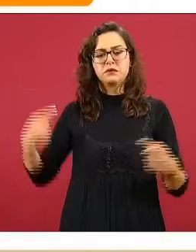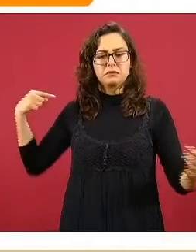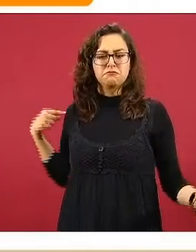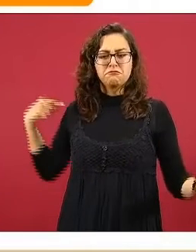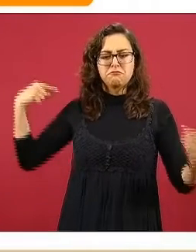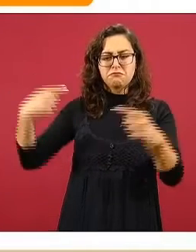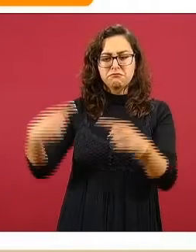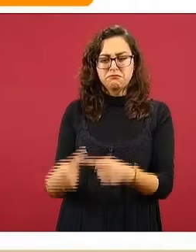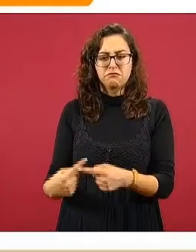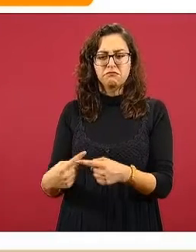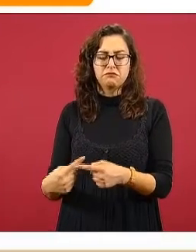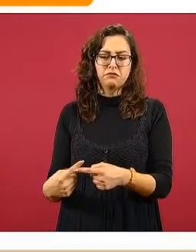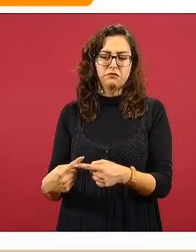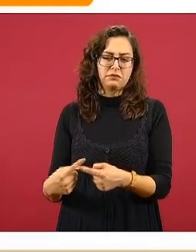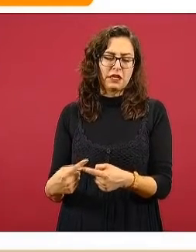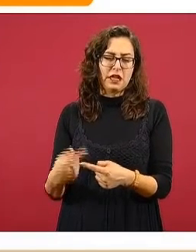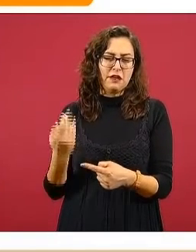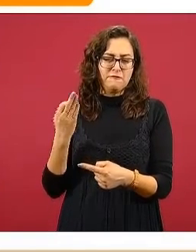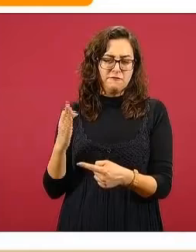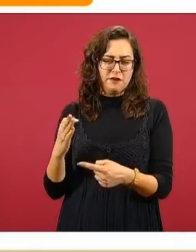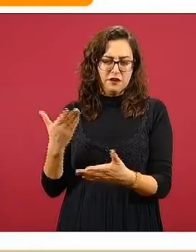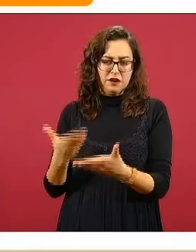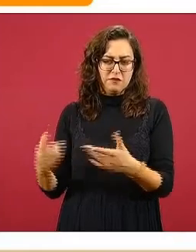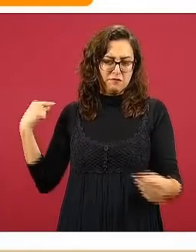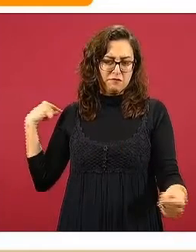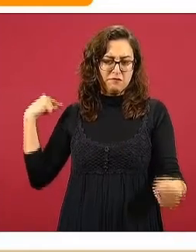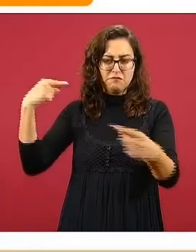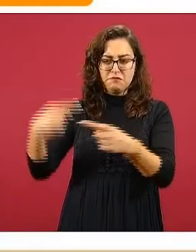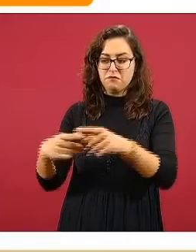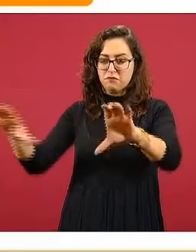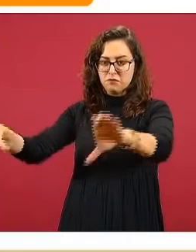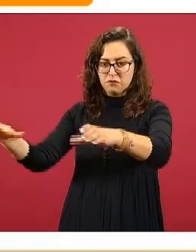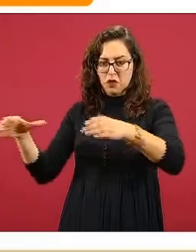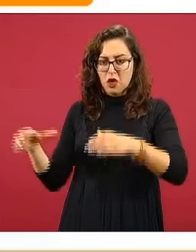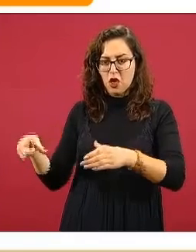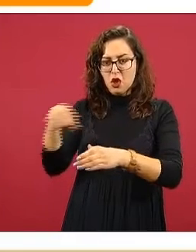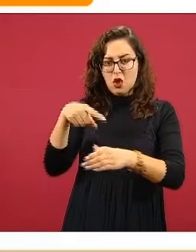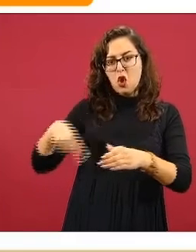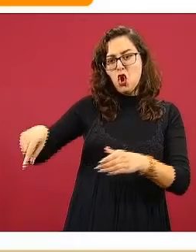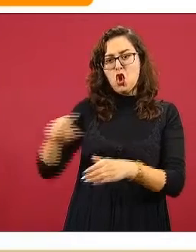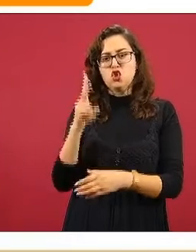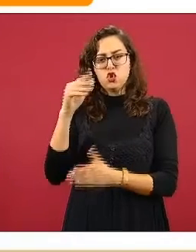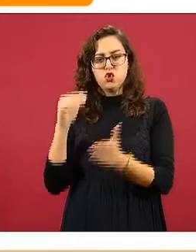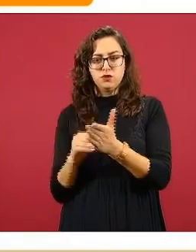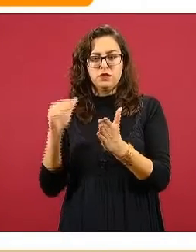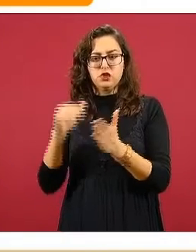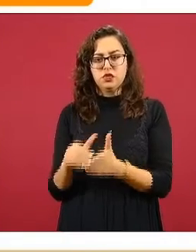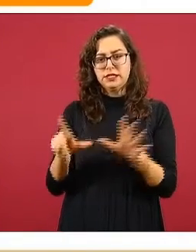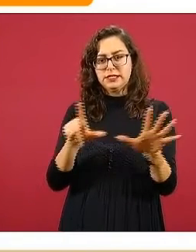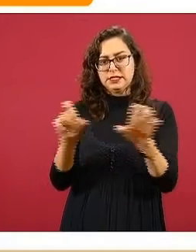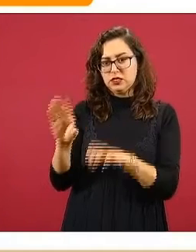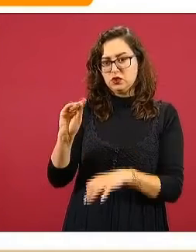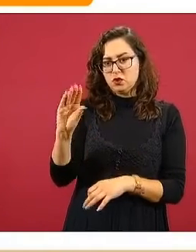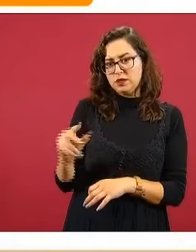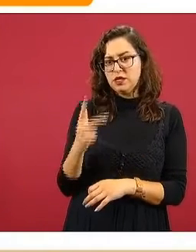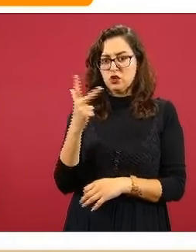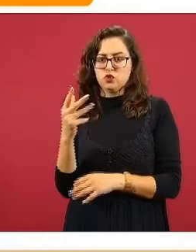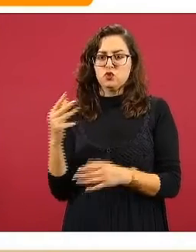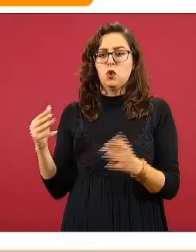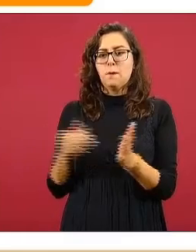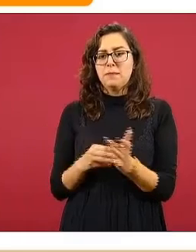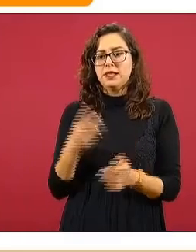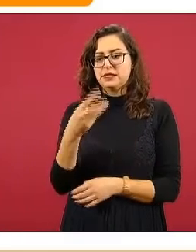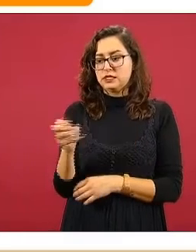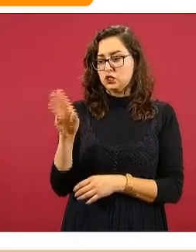2.798.000 personas que han sido notificadas como casos sospechosos de la enfermedad, y en base a los diferentes protocolos